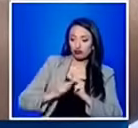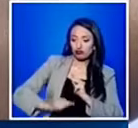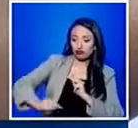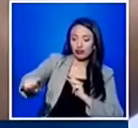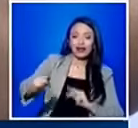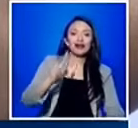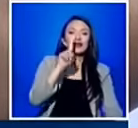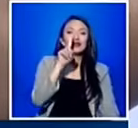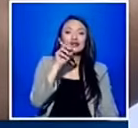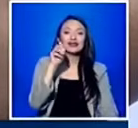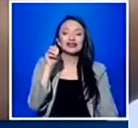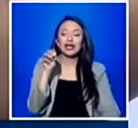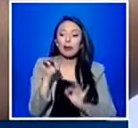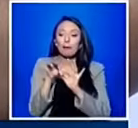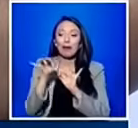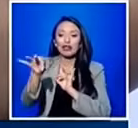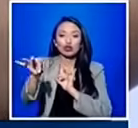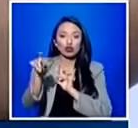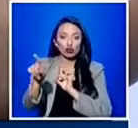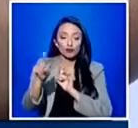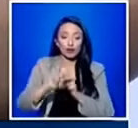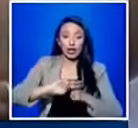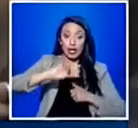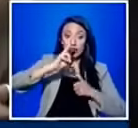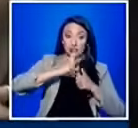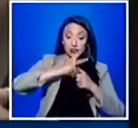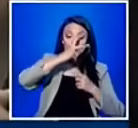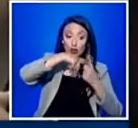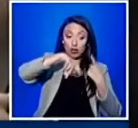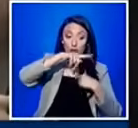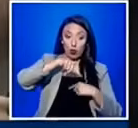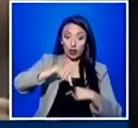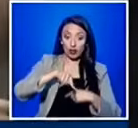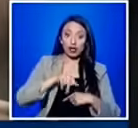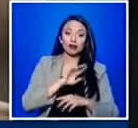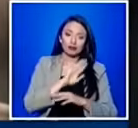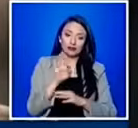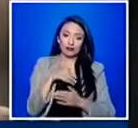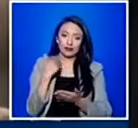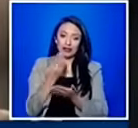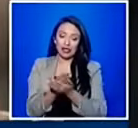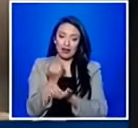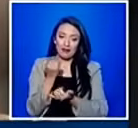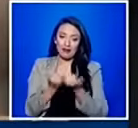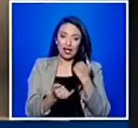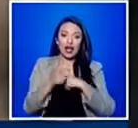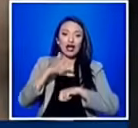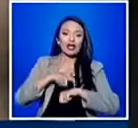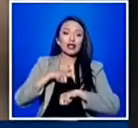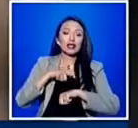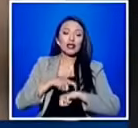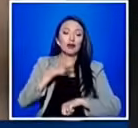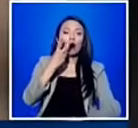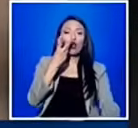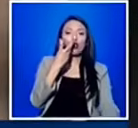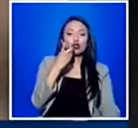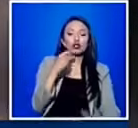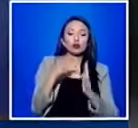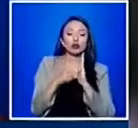metros planos. En la segunda ronda de clasificación, Kiara llegó a la final en un tiempo de